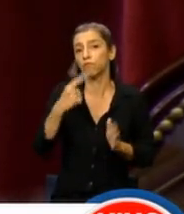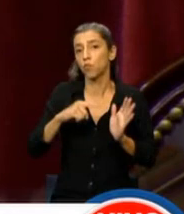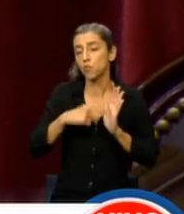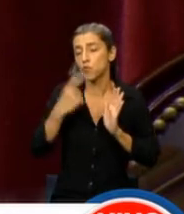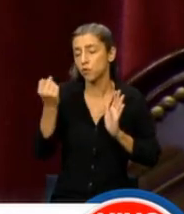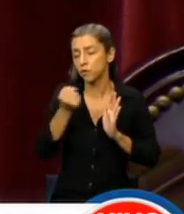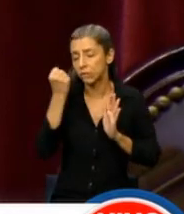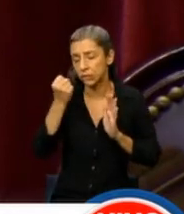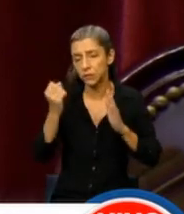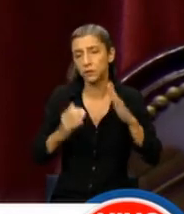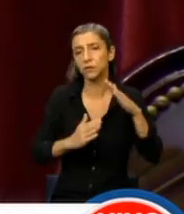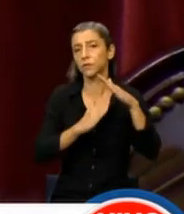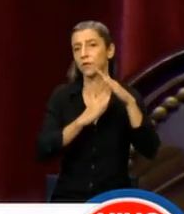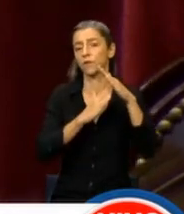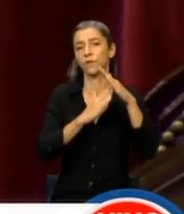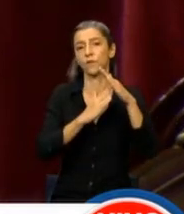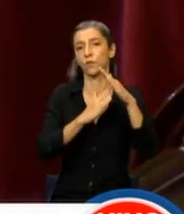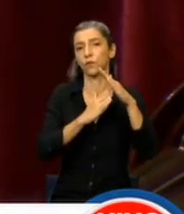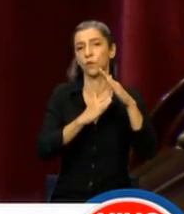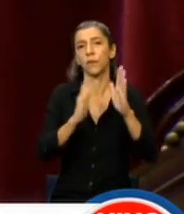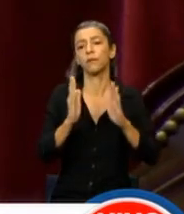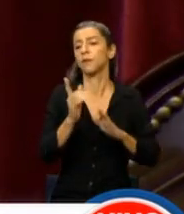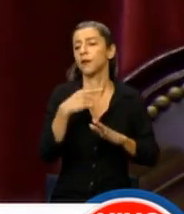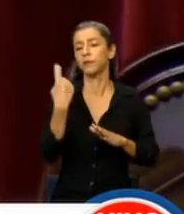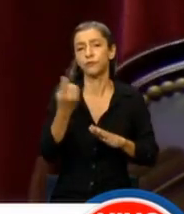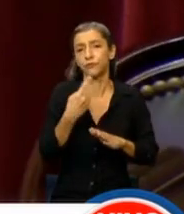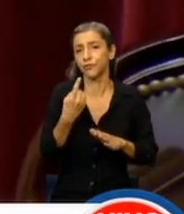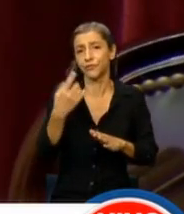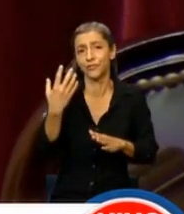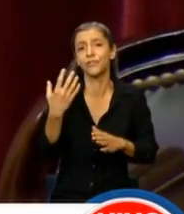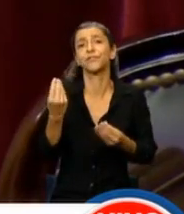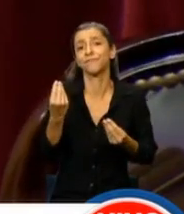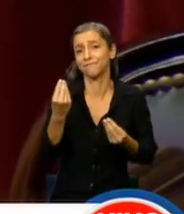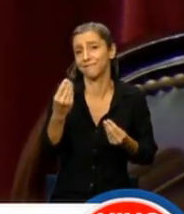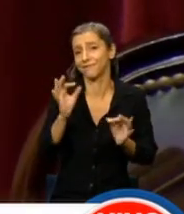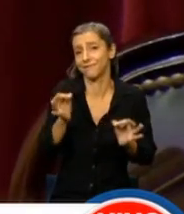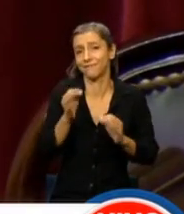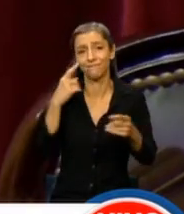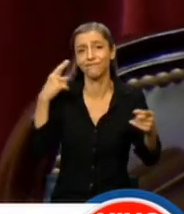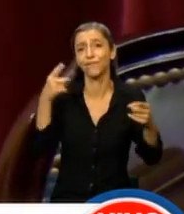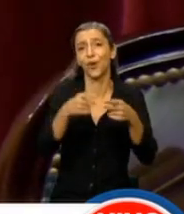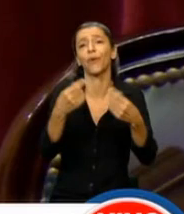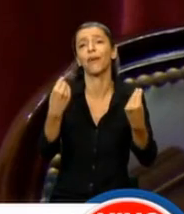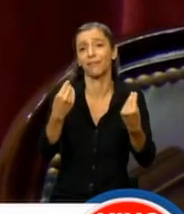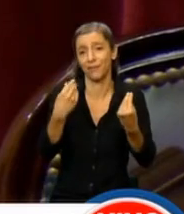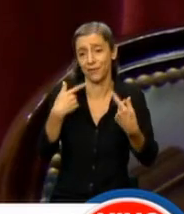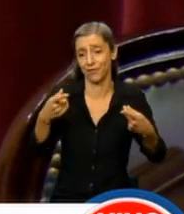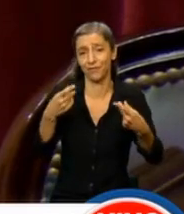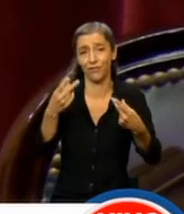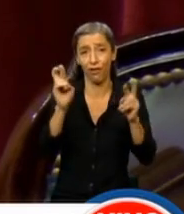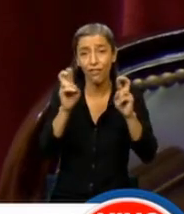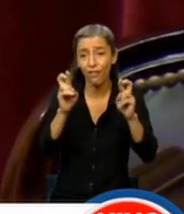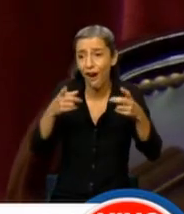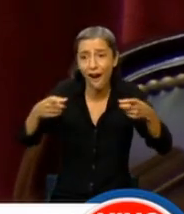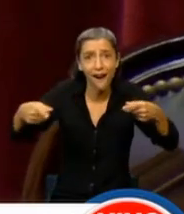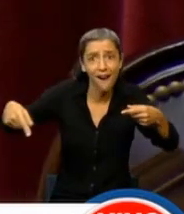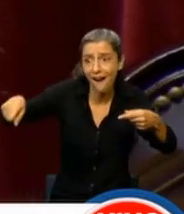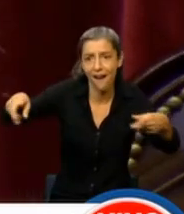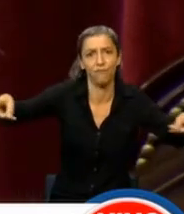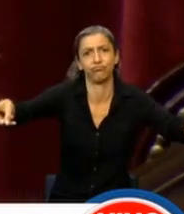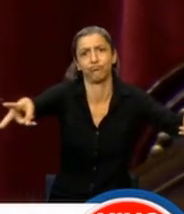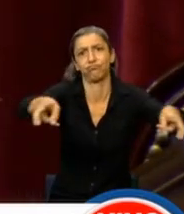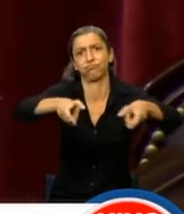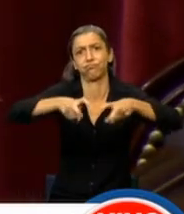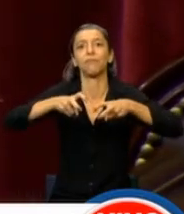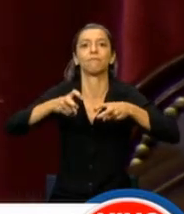que lo que está implícito es en juntar los dólares para pagarle al Fondo Monetario Internacional. Y